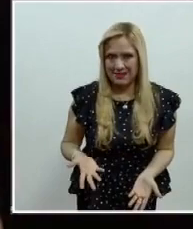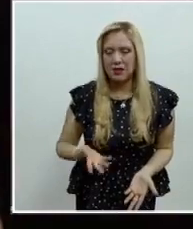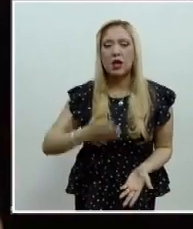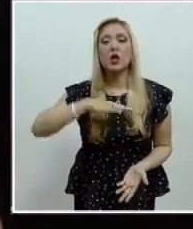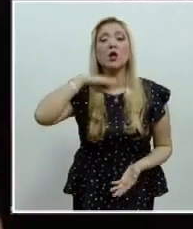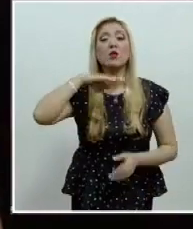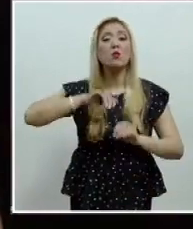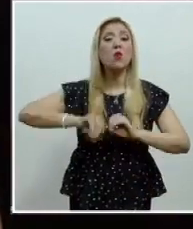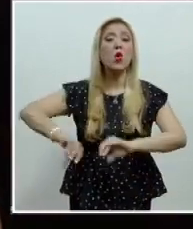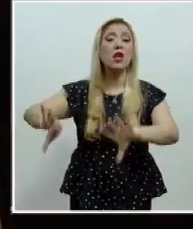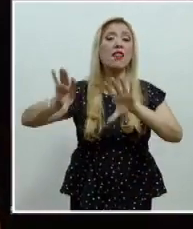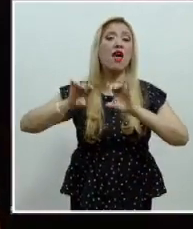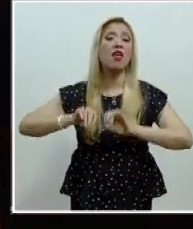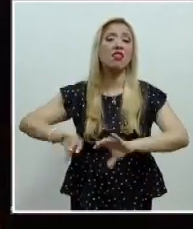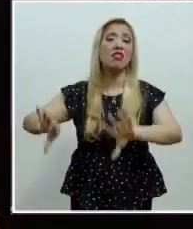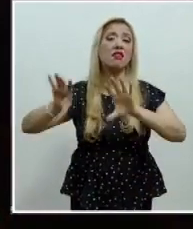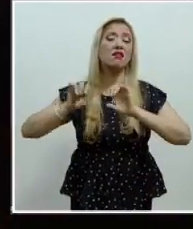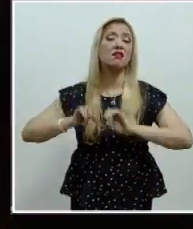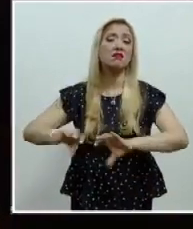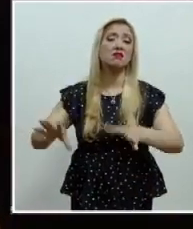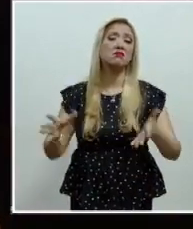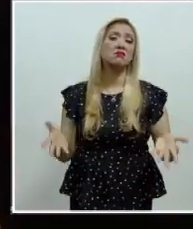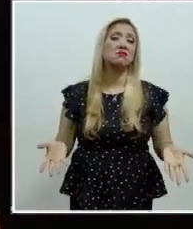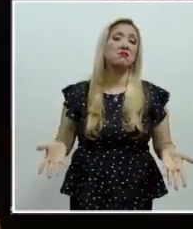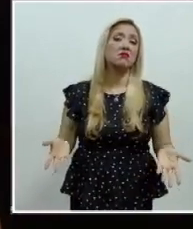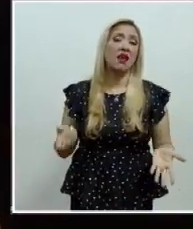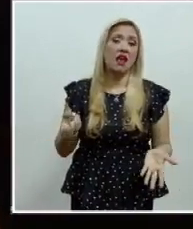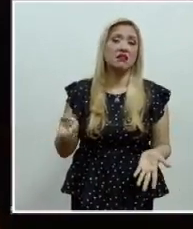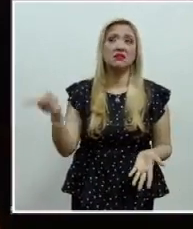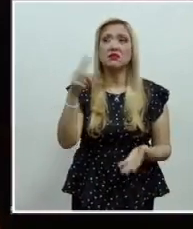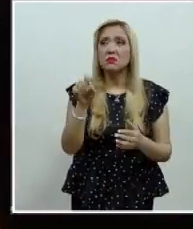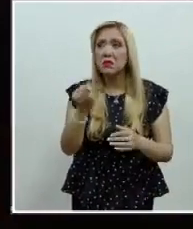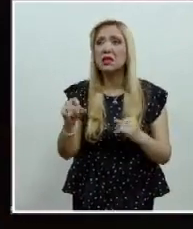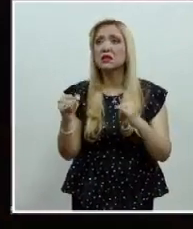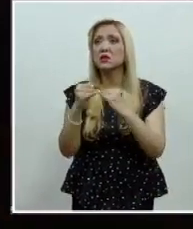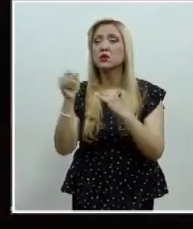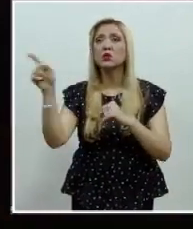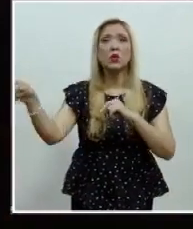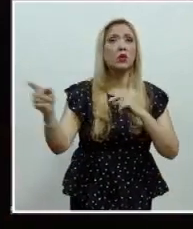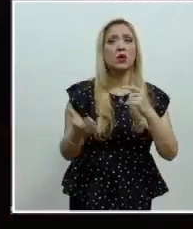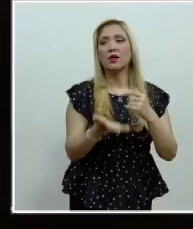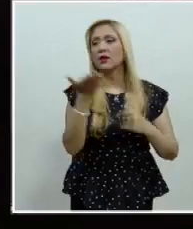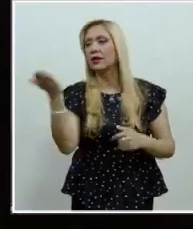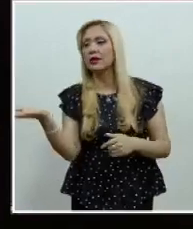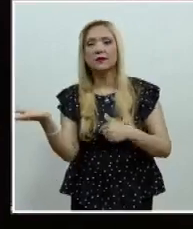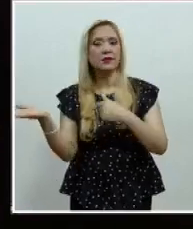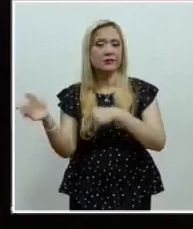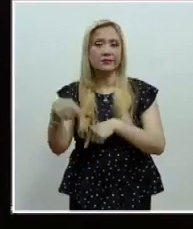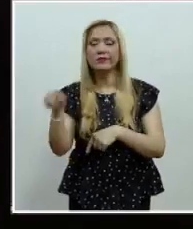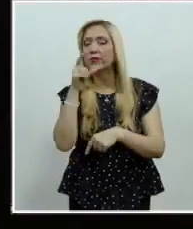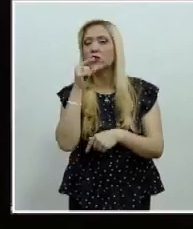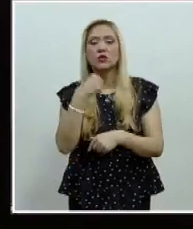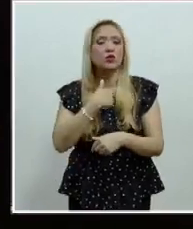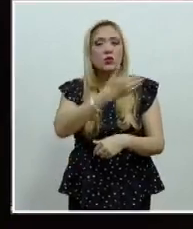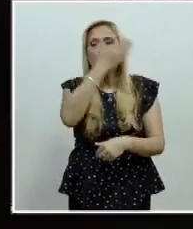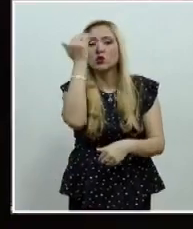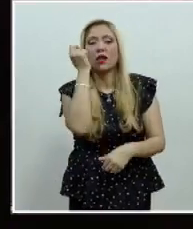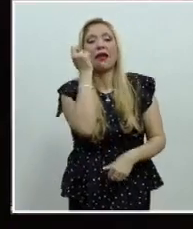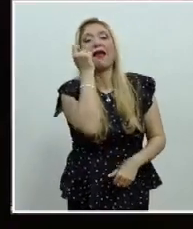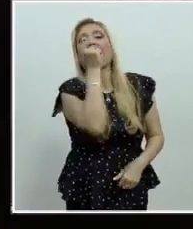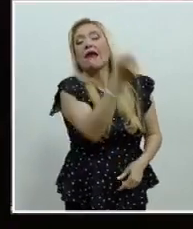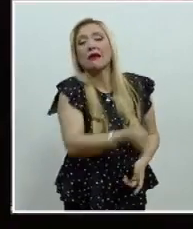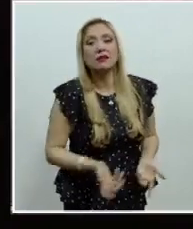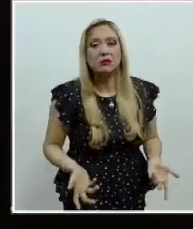impunidad se da si también las instituciones, por un lado, no sabemos lo que está pasando porque no vienen